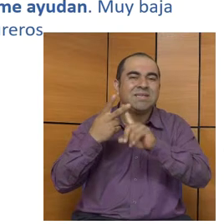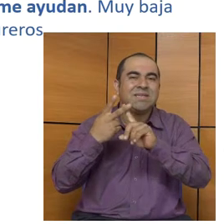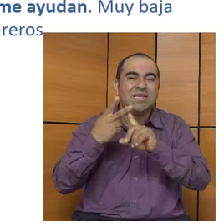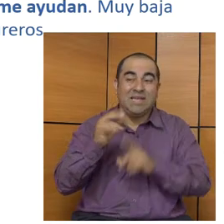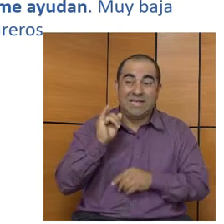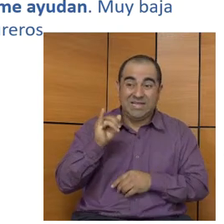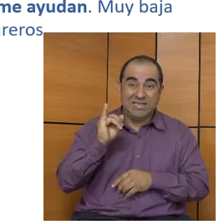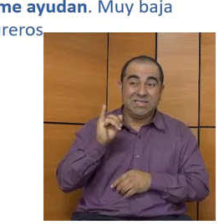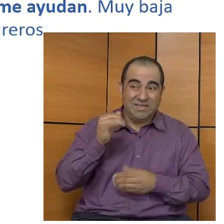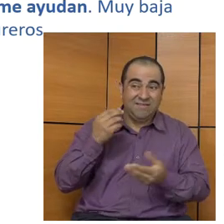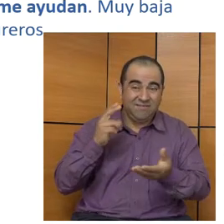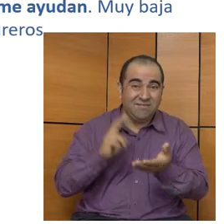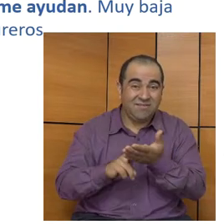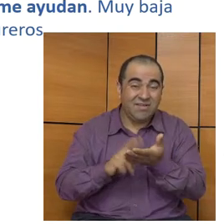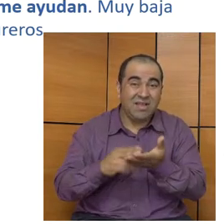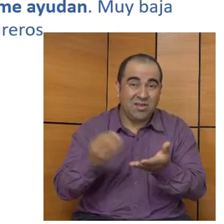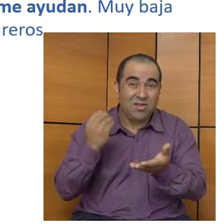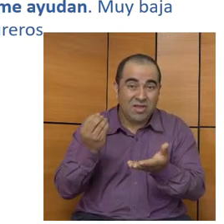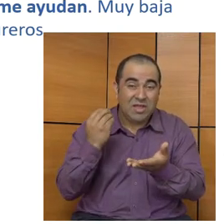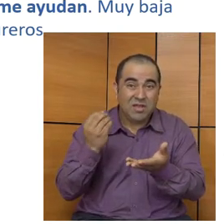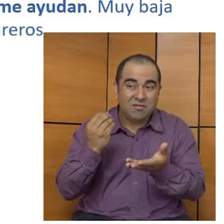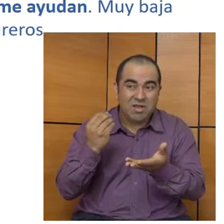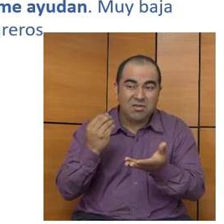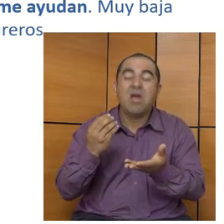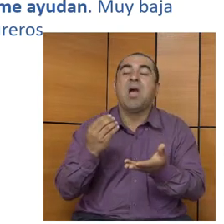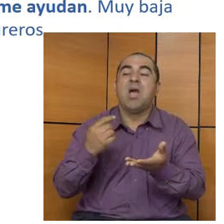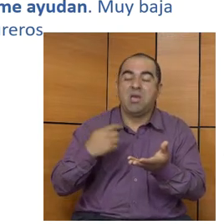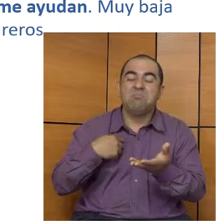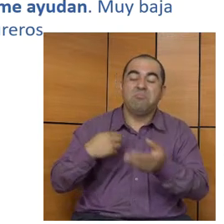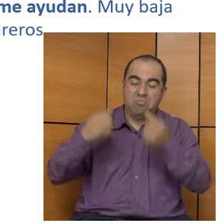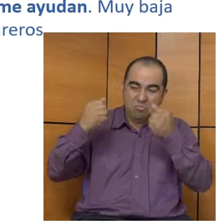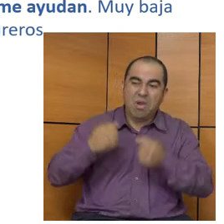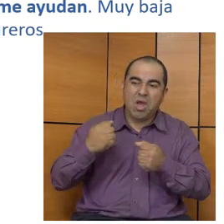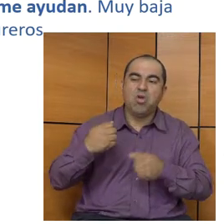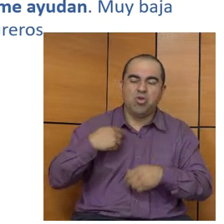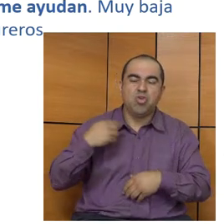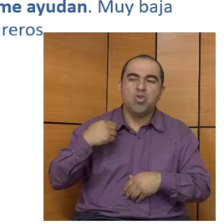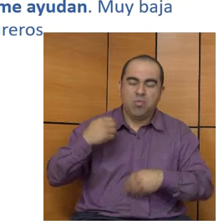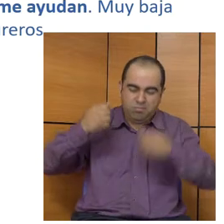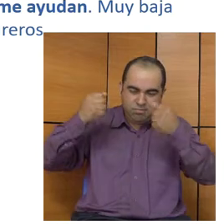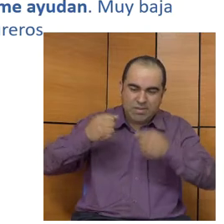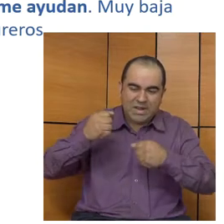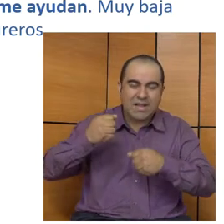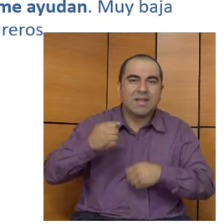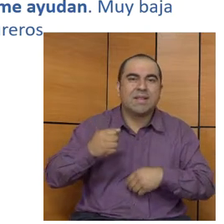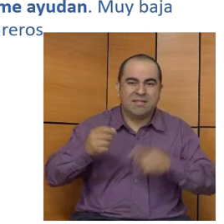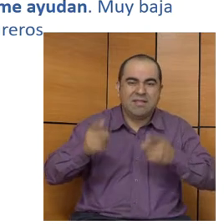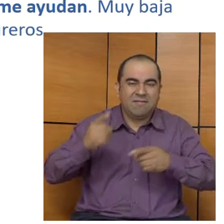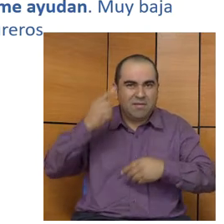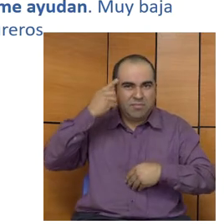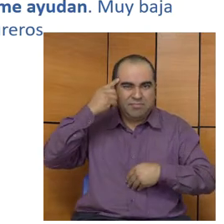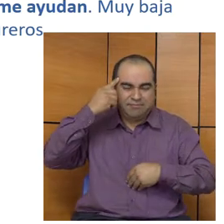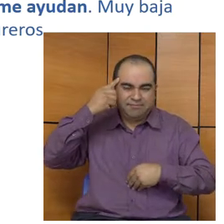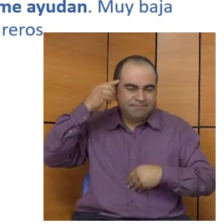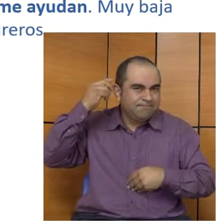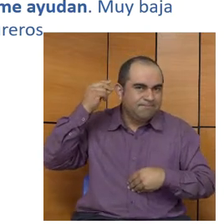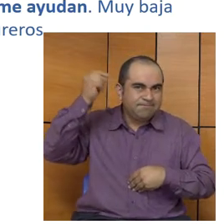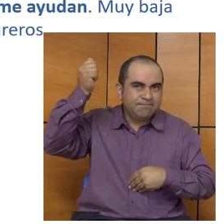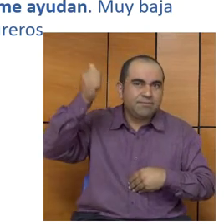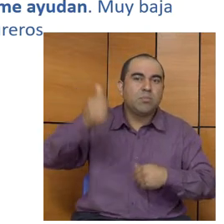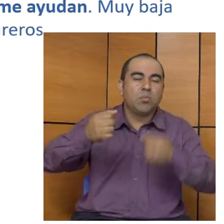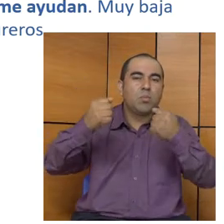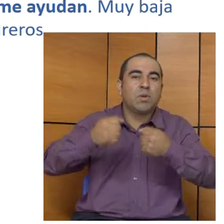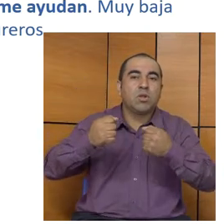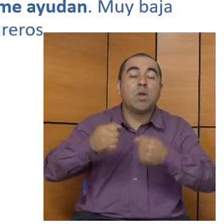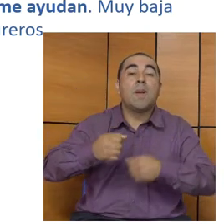resulta útil, intentaré usarlo porque soy capaz. Aquí la clave está esa de porque soy capaz. Era gente, como os digo, de